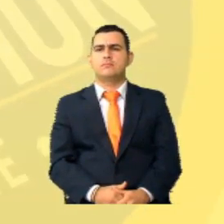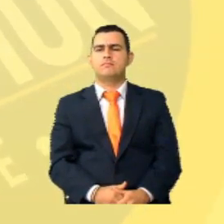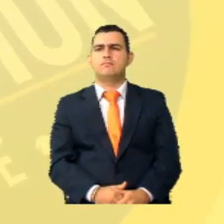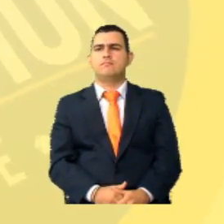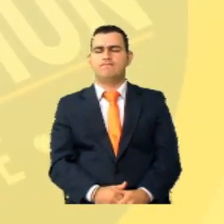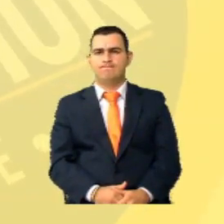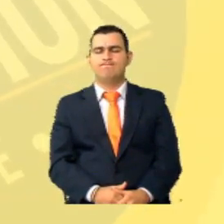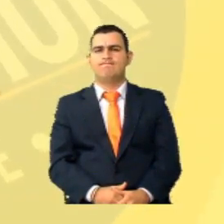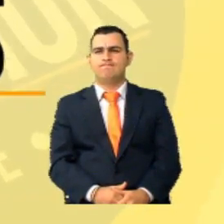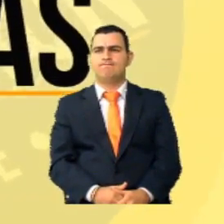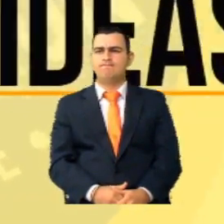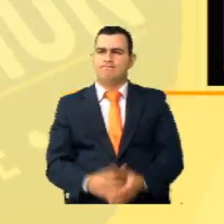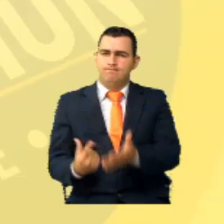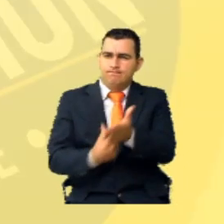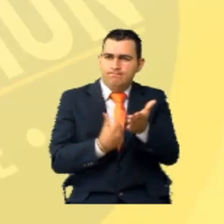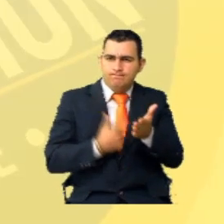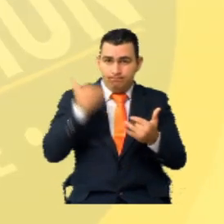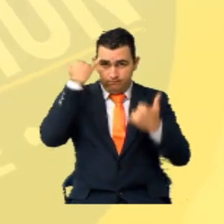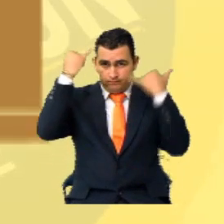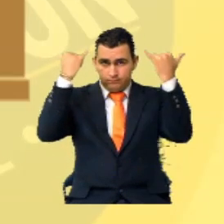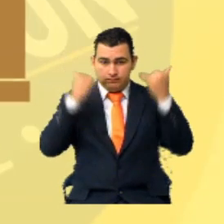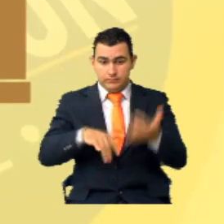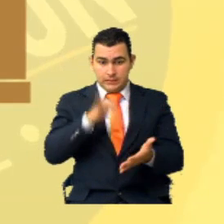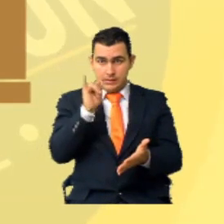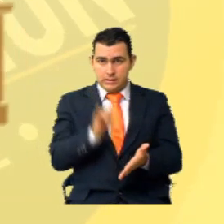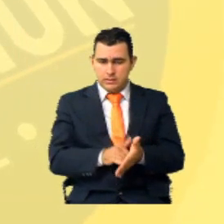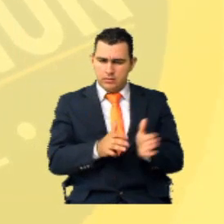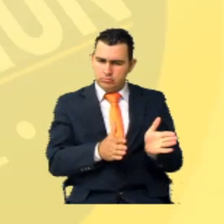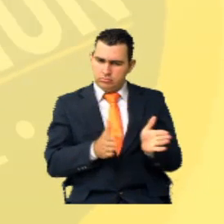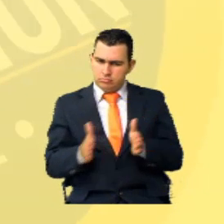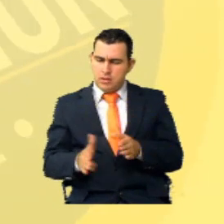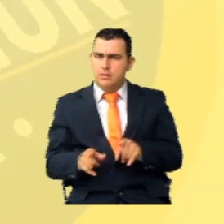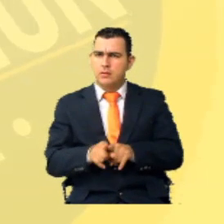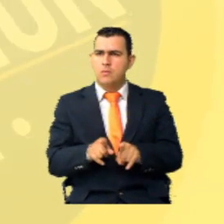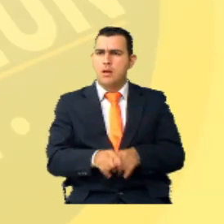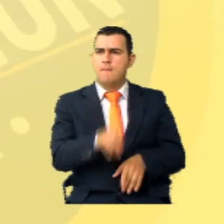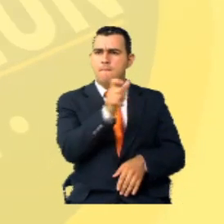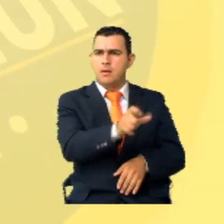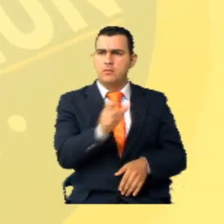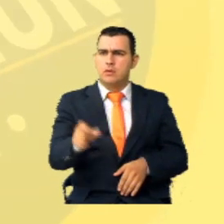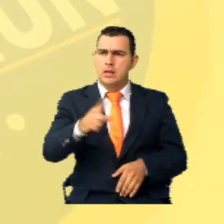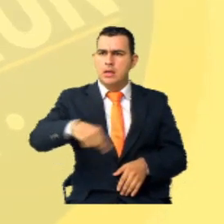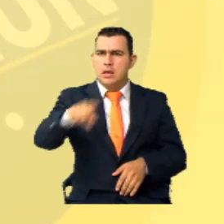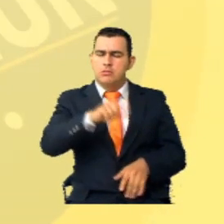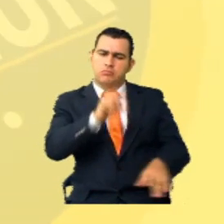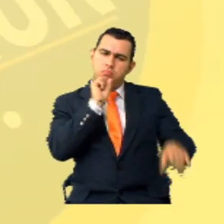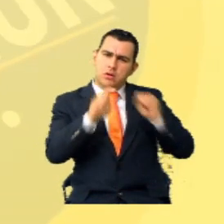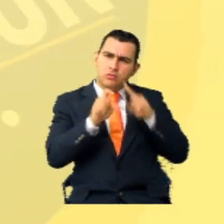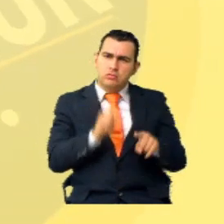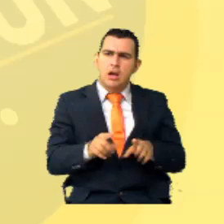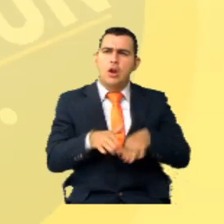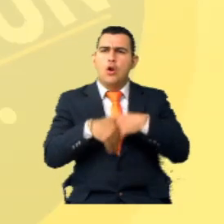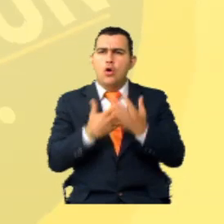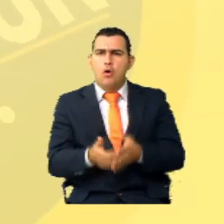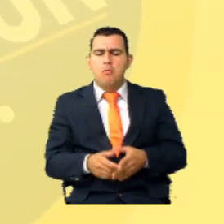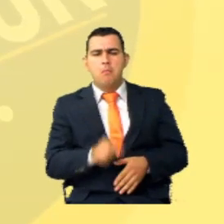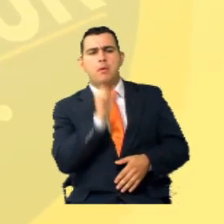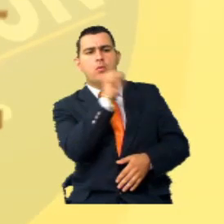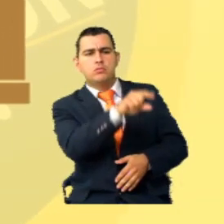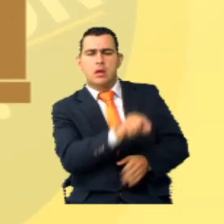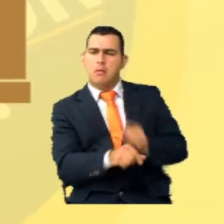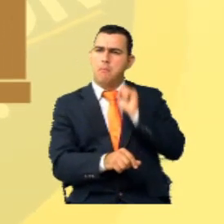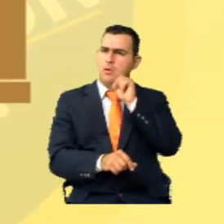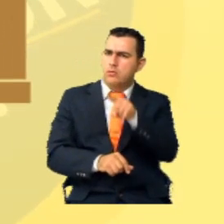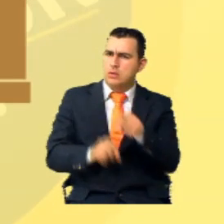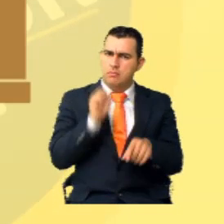Debate de ideas. En este segmento, los candidatos serán los encargados de debatir o preguntar o controvertir a otro candidato.